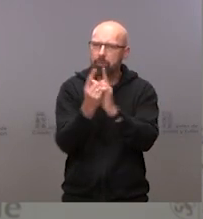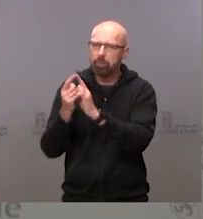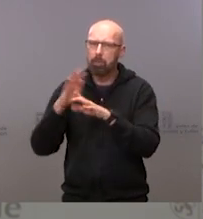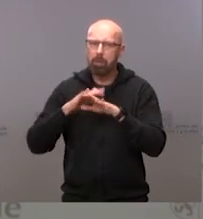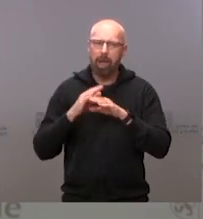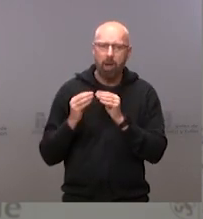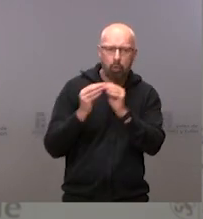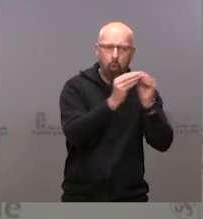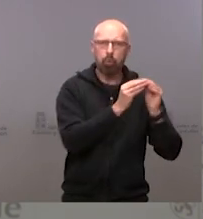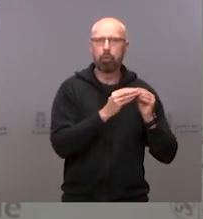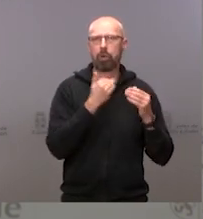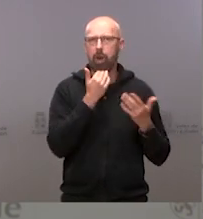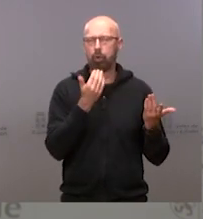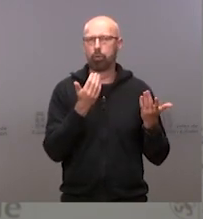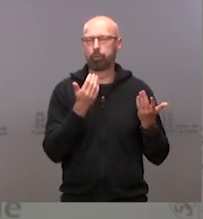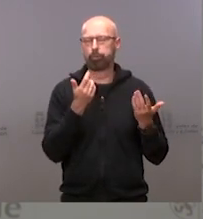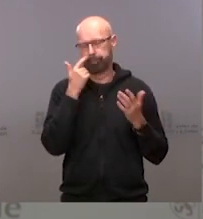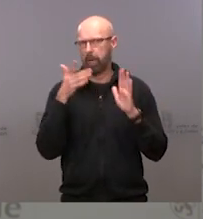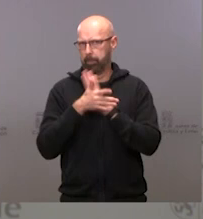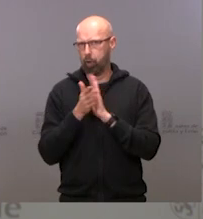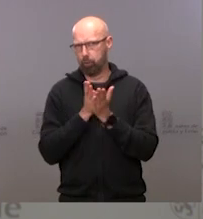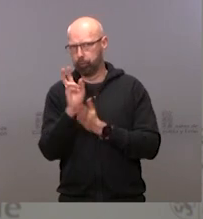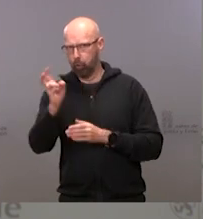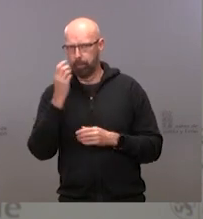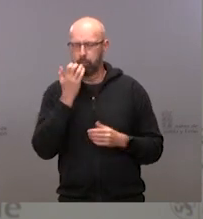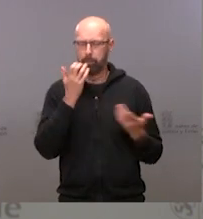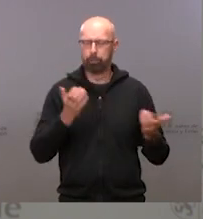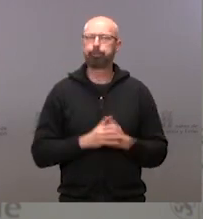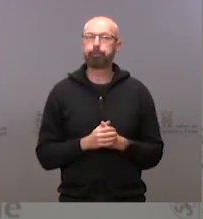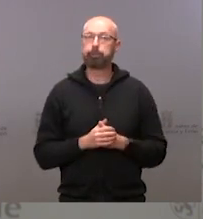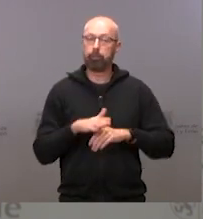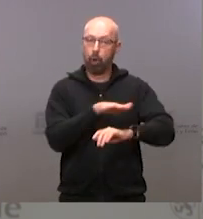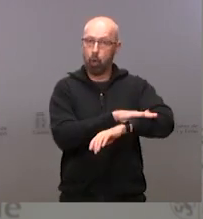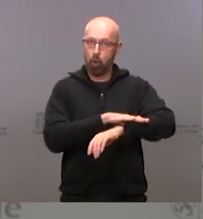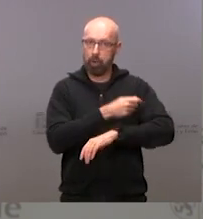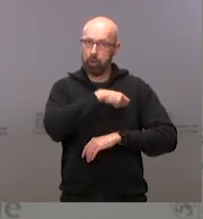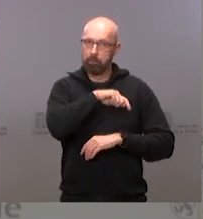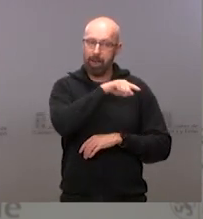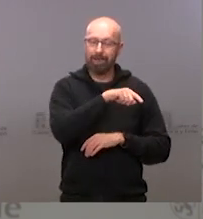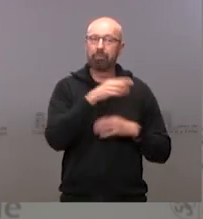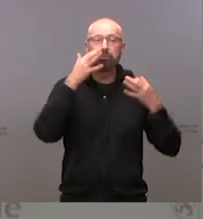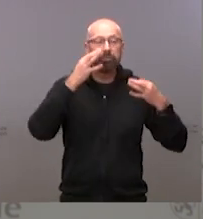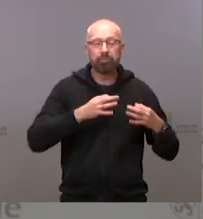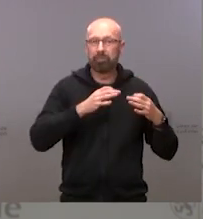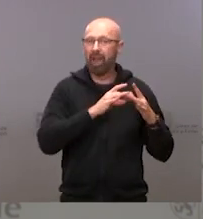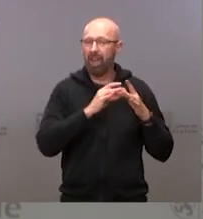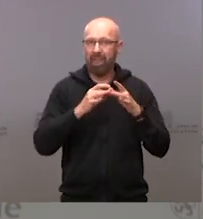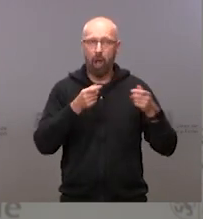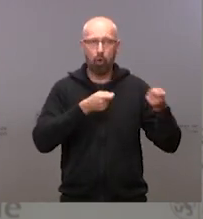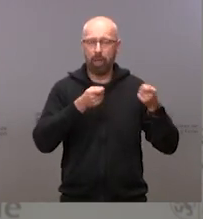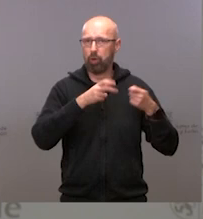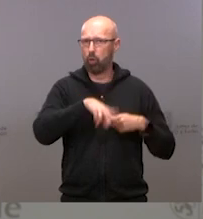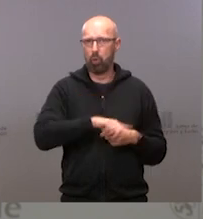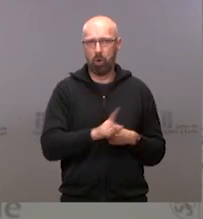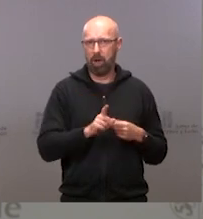común lo voy a explicar de otra manera el gobierno de españa no está liderando la coordinación en la